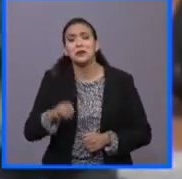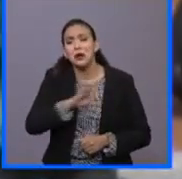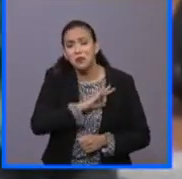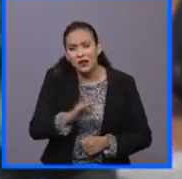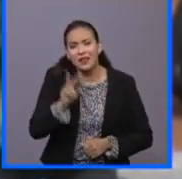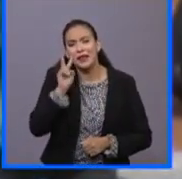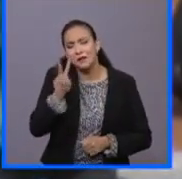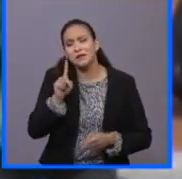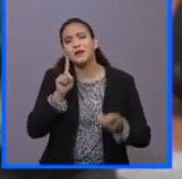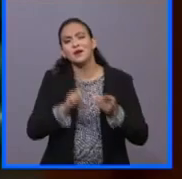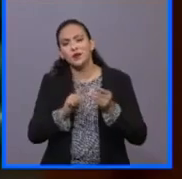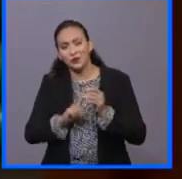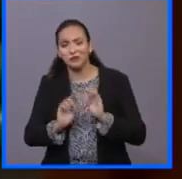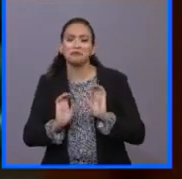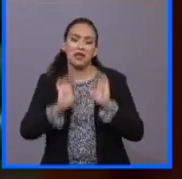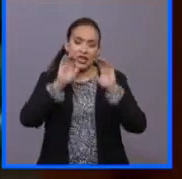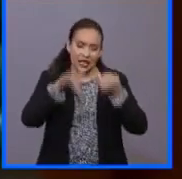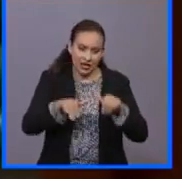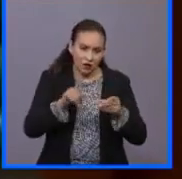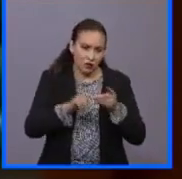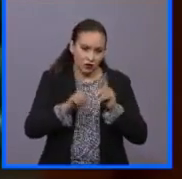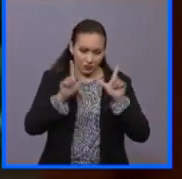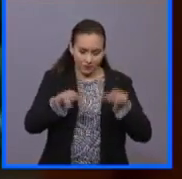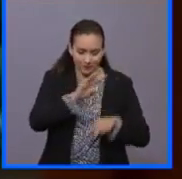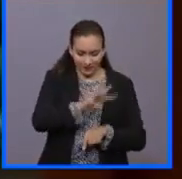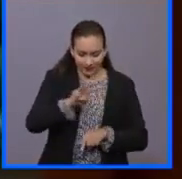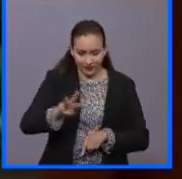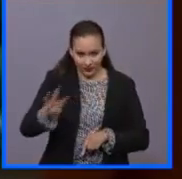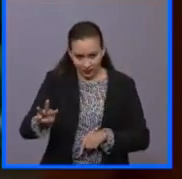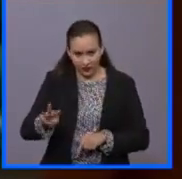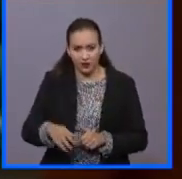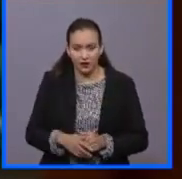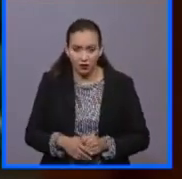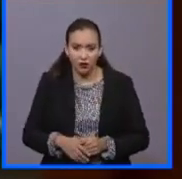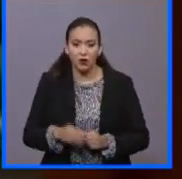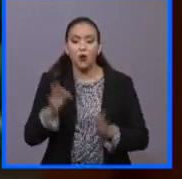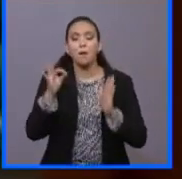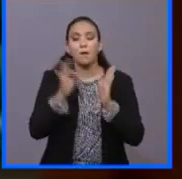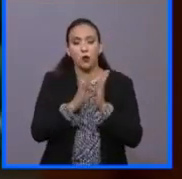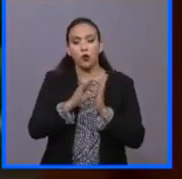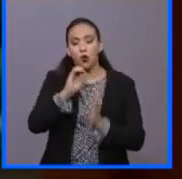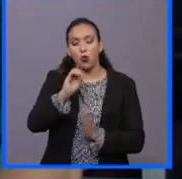más detalles e inscribirse en su sitio web